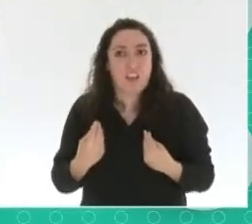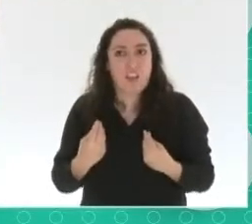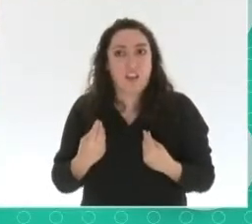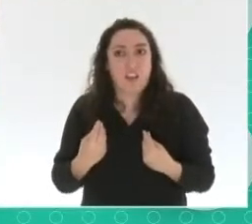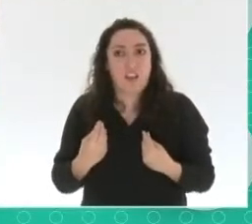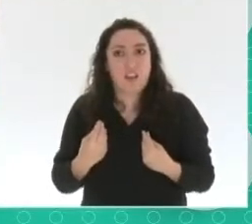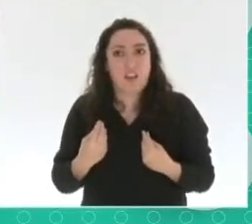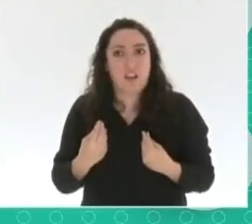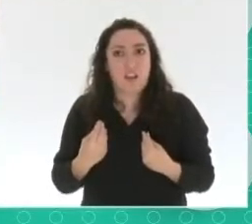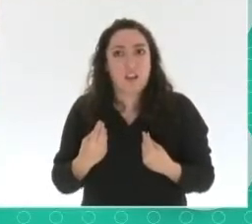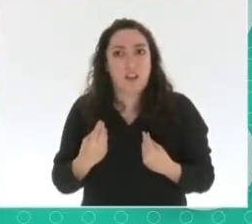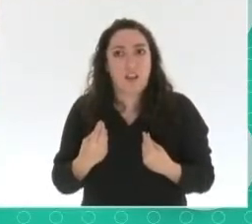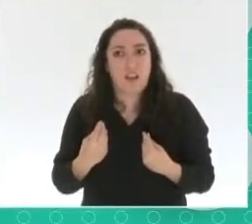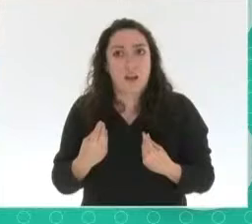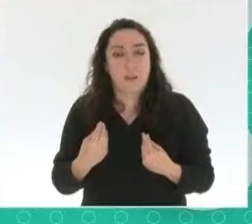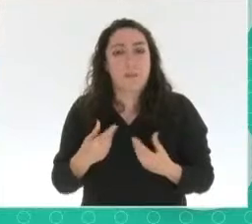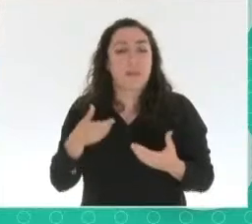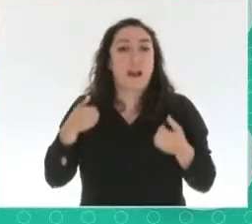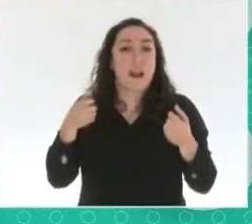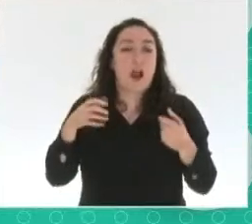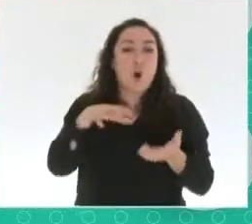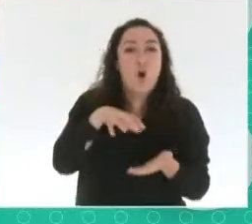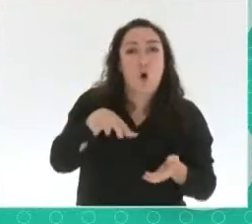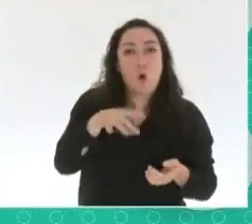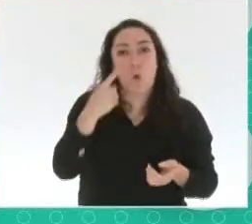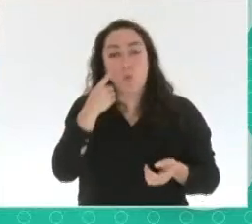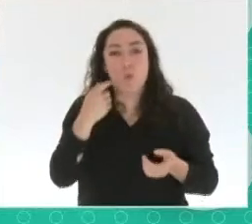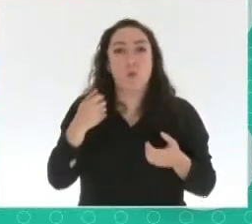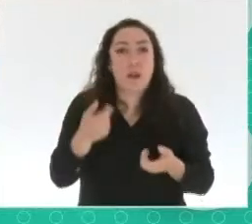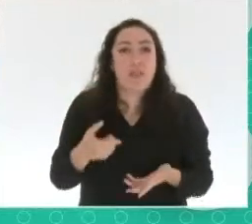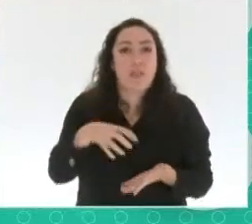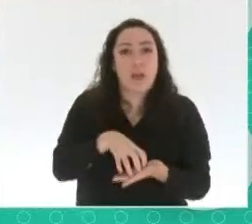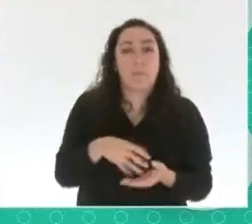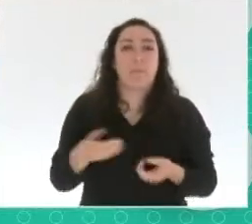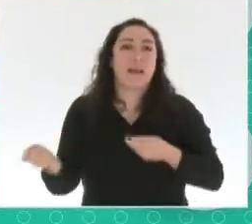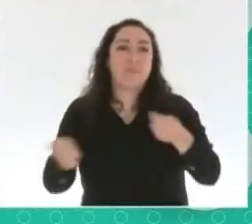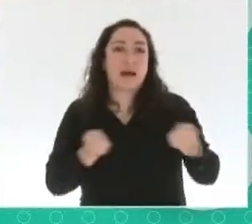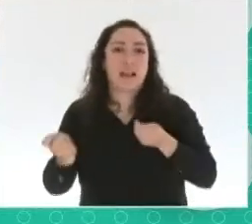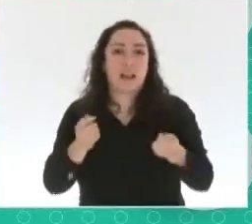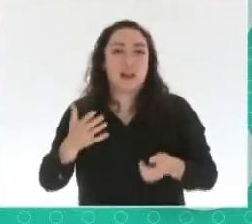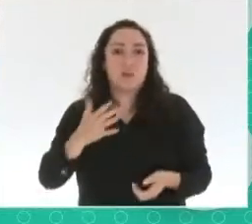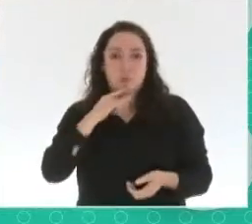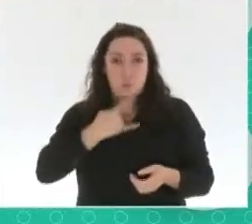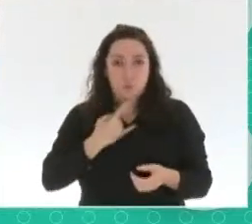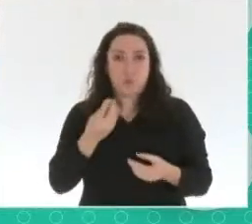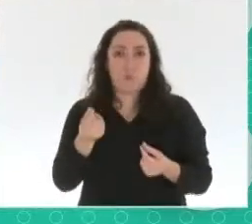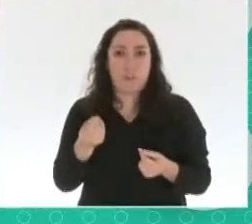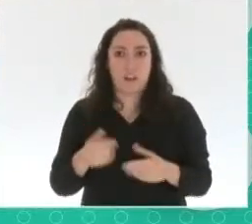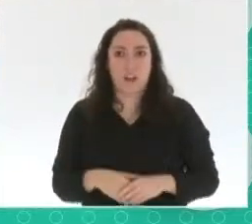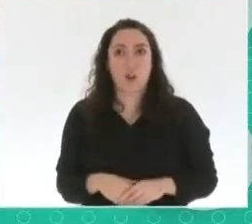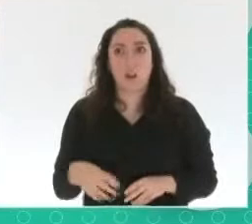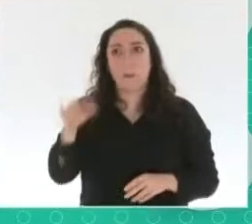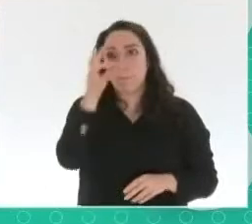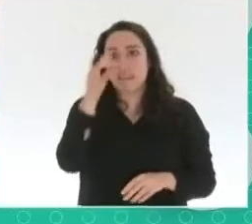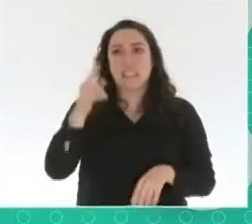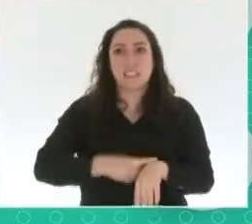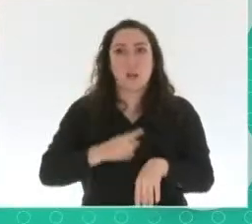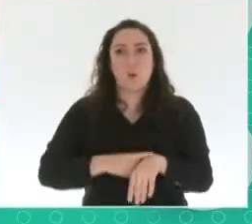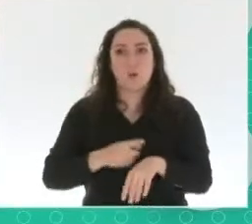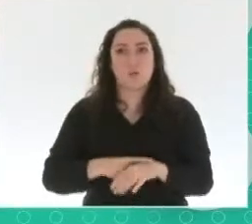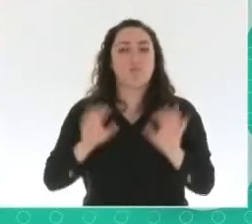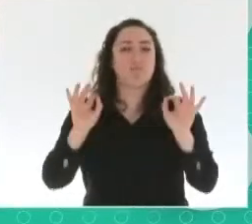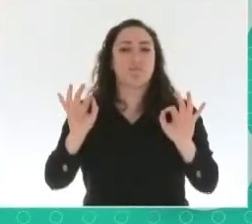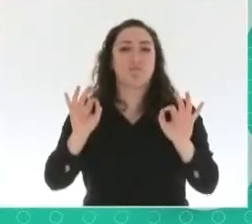seo las comunas el poder para poder manejar sus fondos le quedan 20 segundos candidato quiere